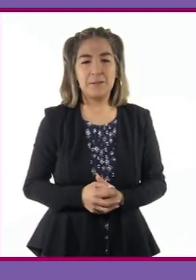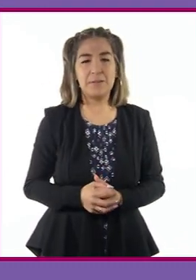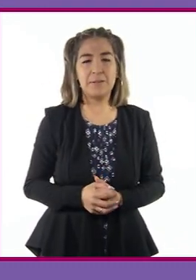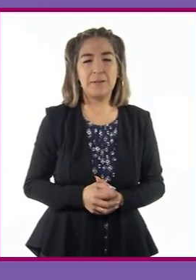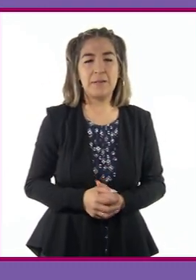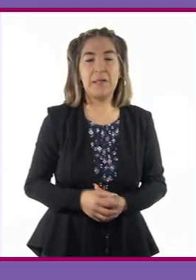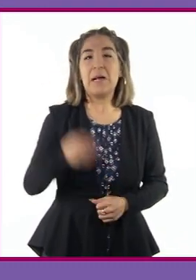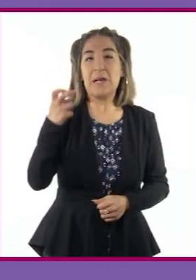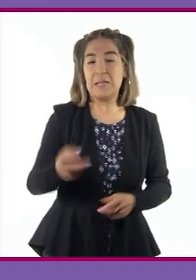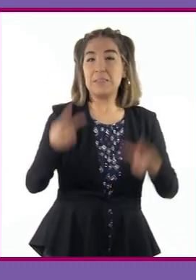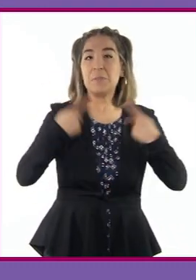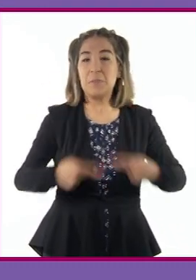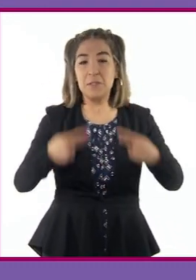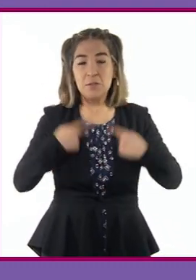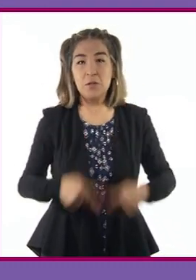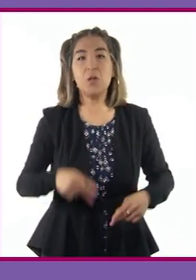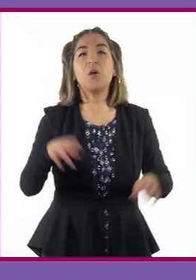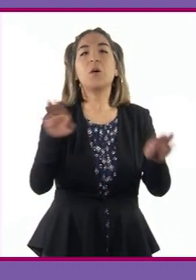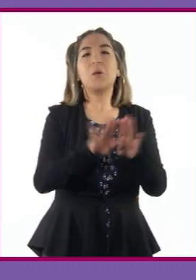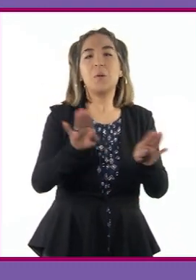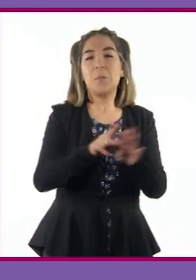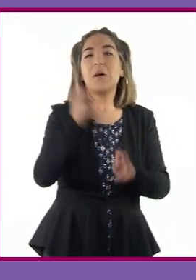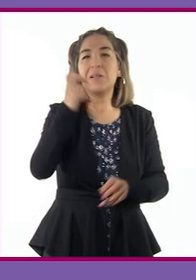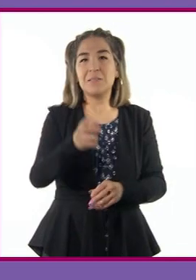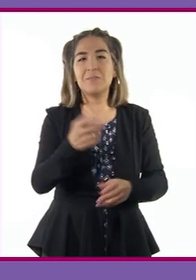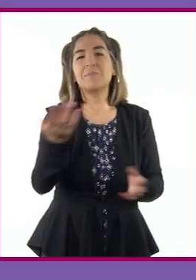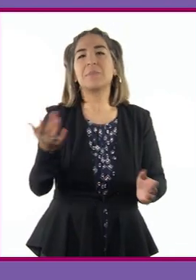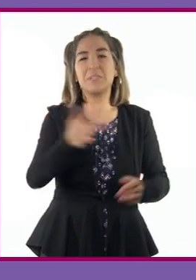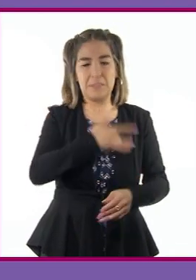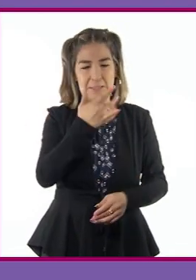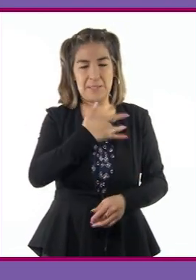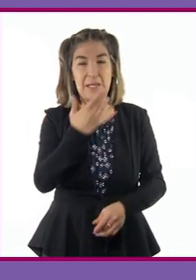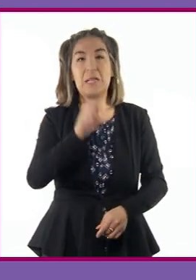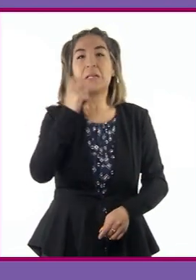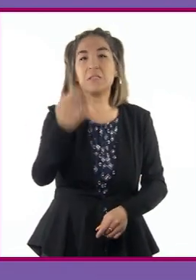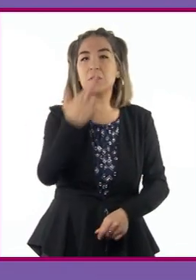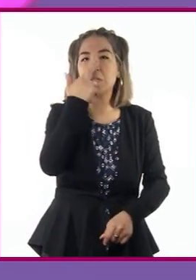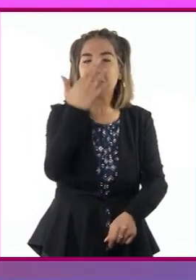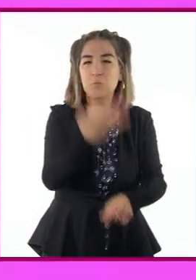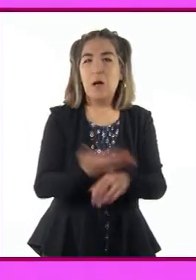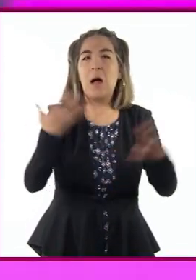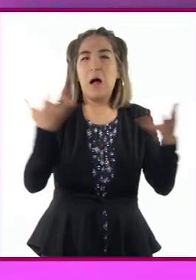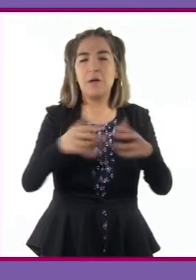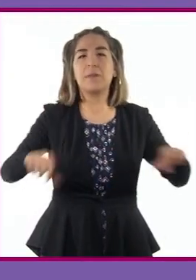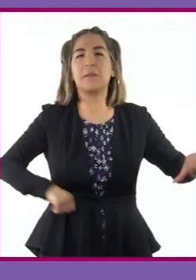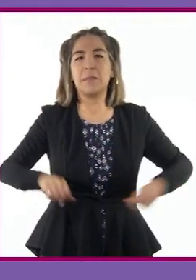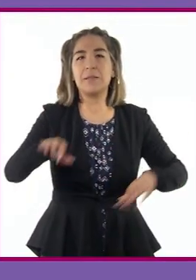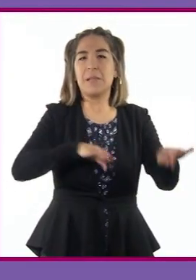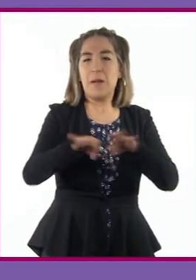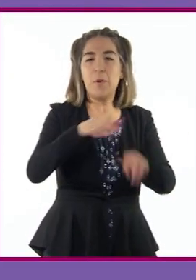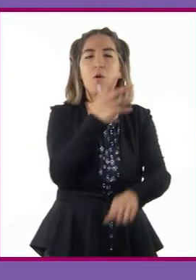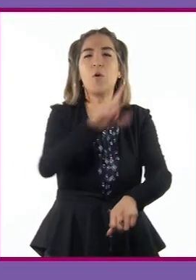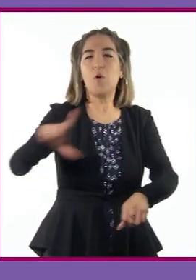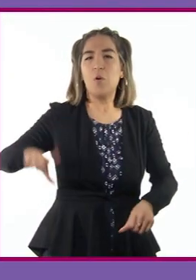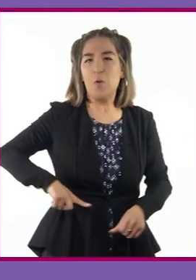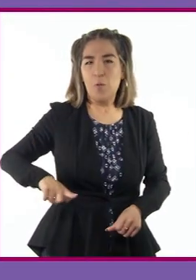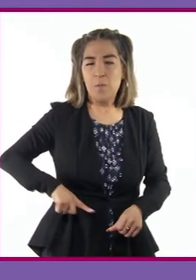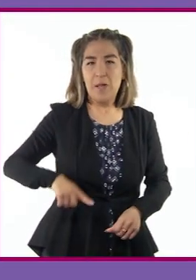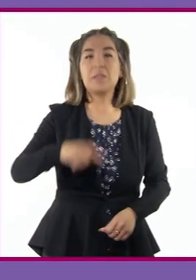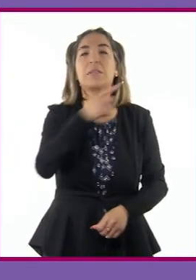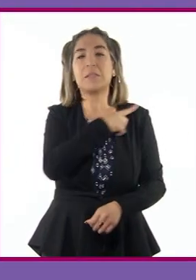la ciudadanía debe hacerse corresponsable de los actos de gobierno. Tomemos en